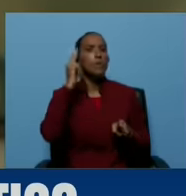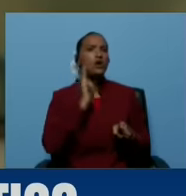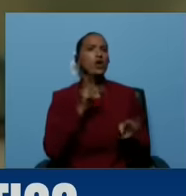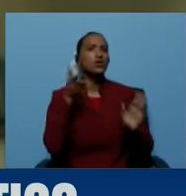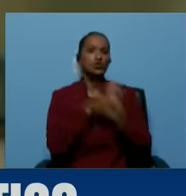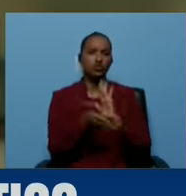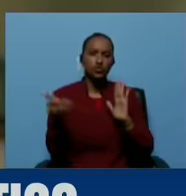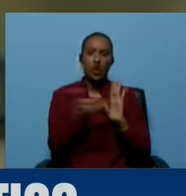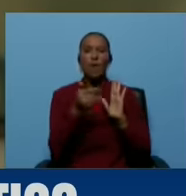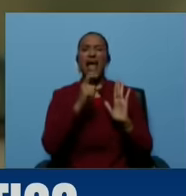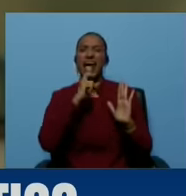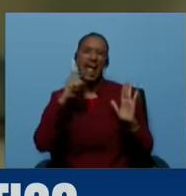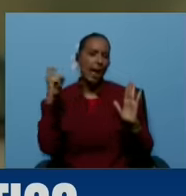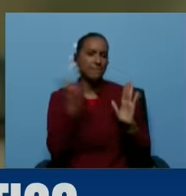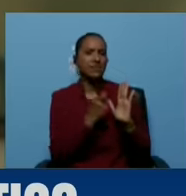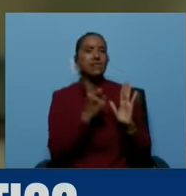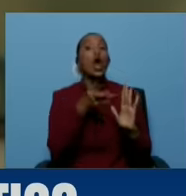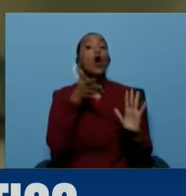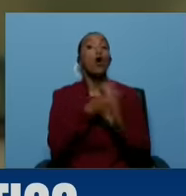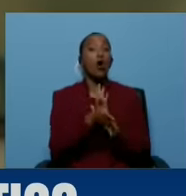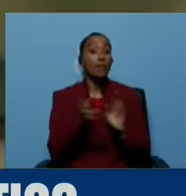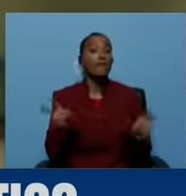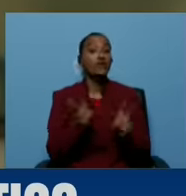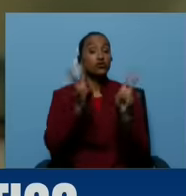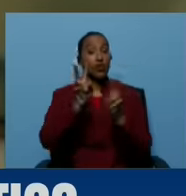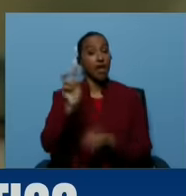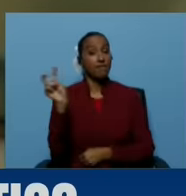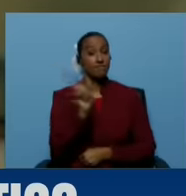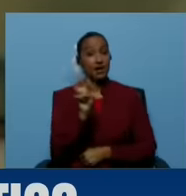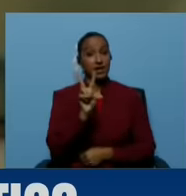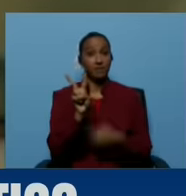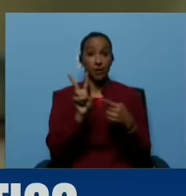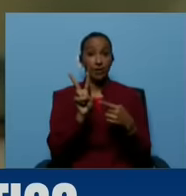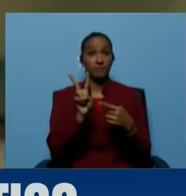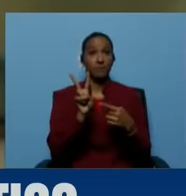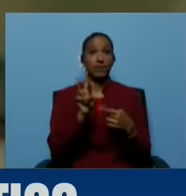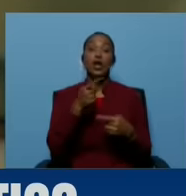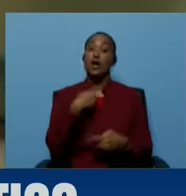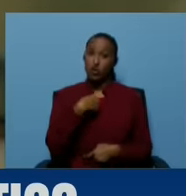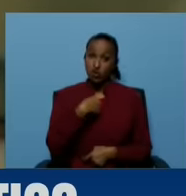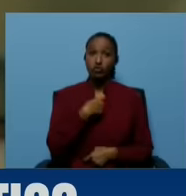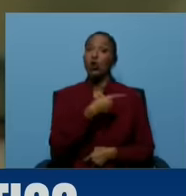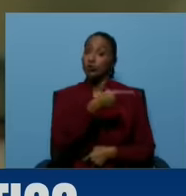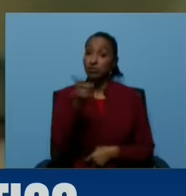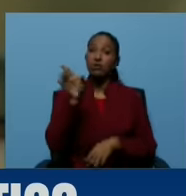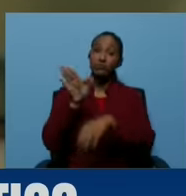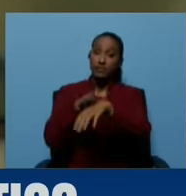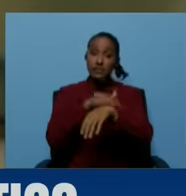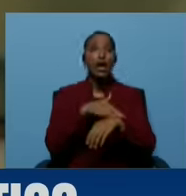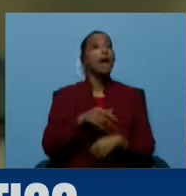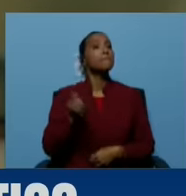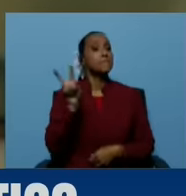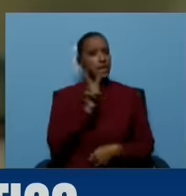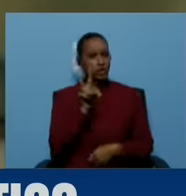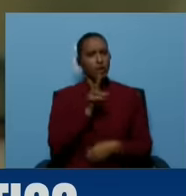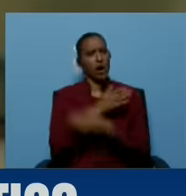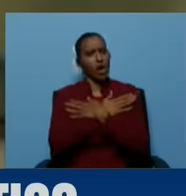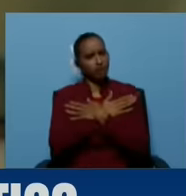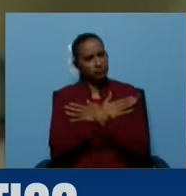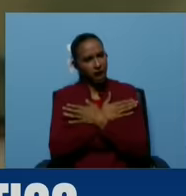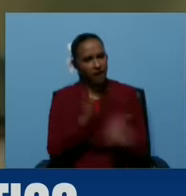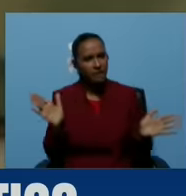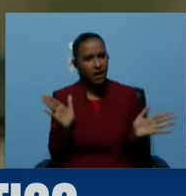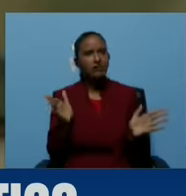las glorias de Venezuela. Y le dijimos, las puertas de Venezuela están abiertas para el bien, para